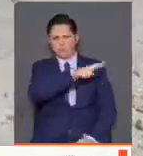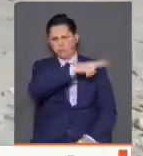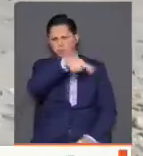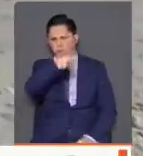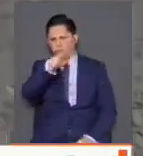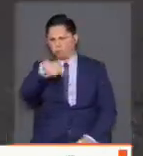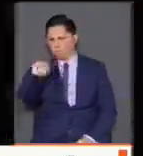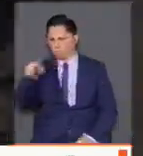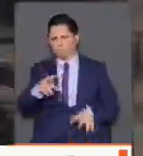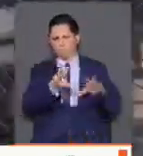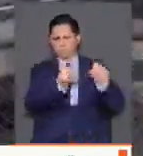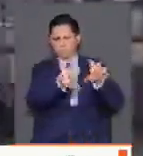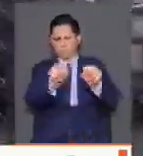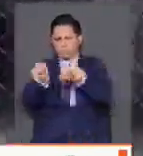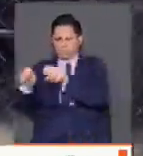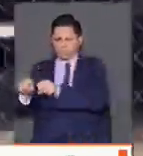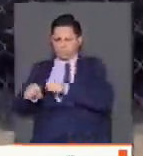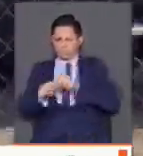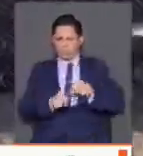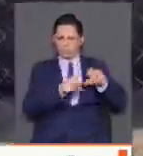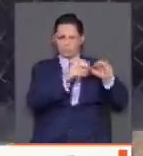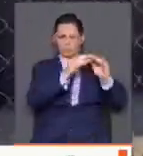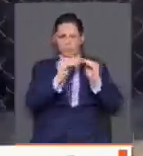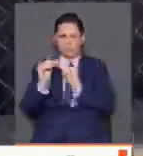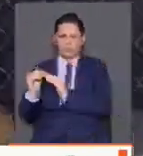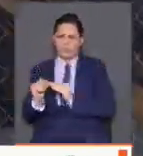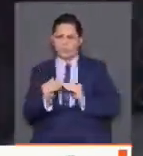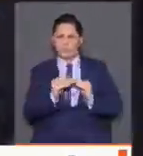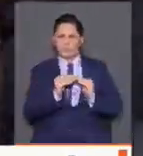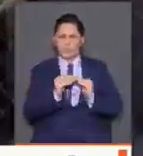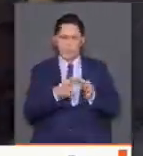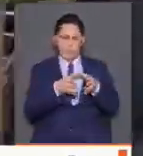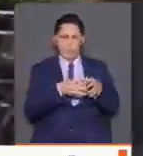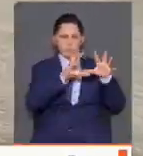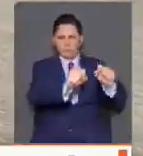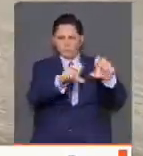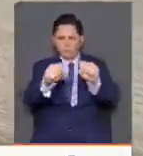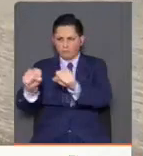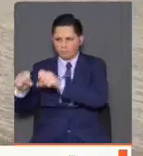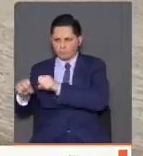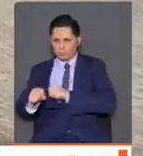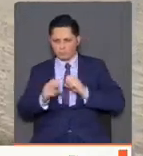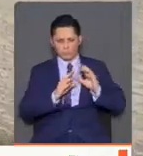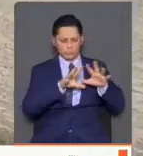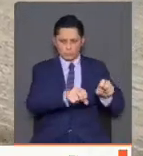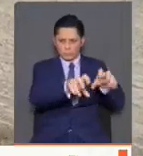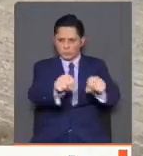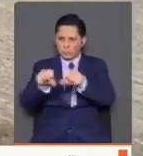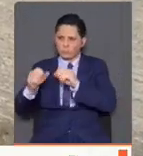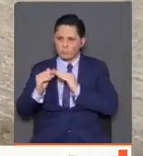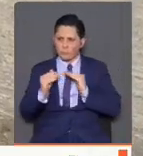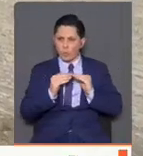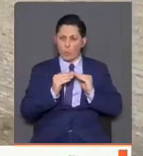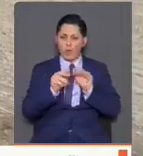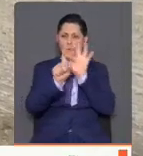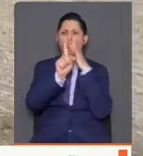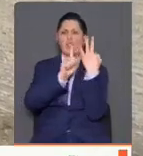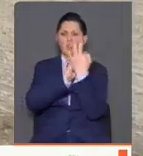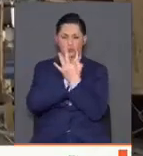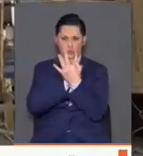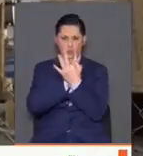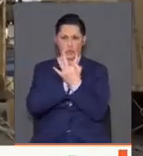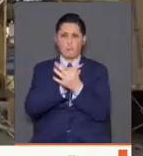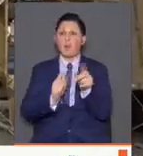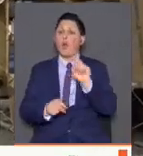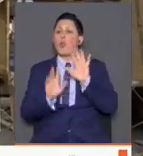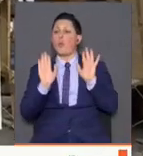el sector del cerro. Son distintos grupos que se han tomado estos territorios. Uno de ellos, una fundación, pero niegan que